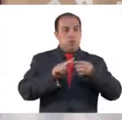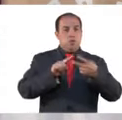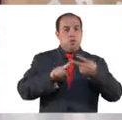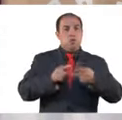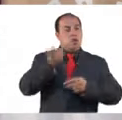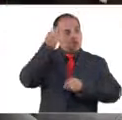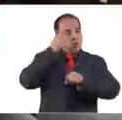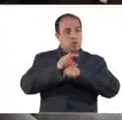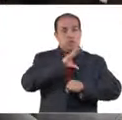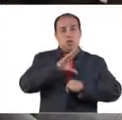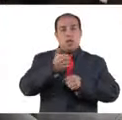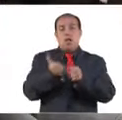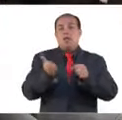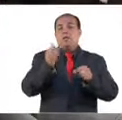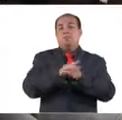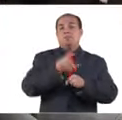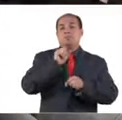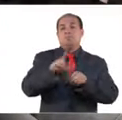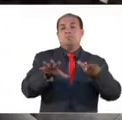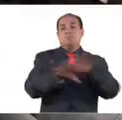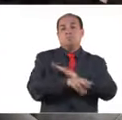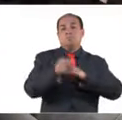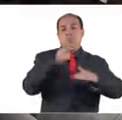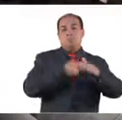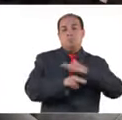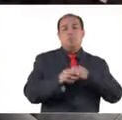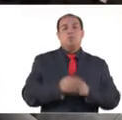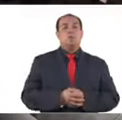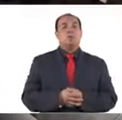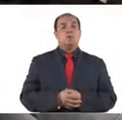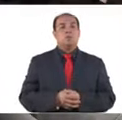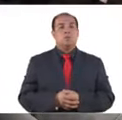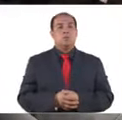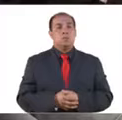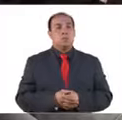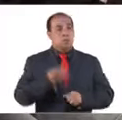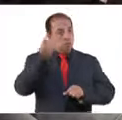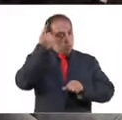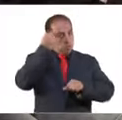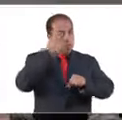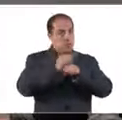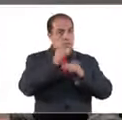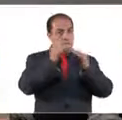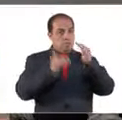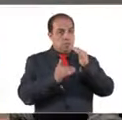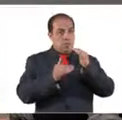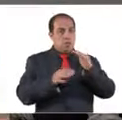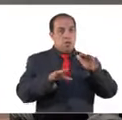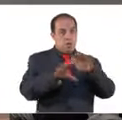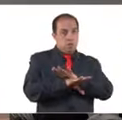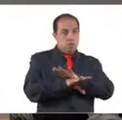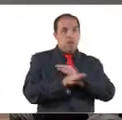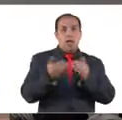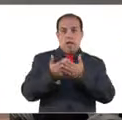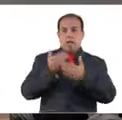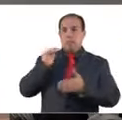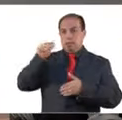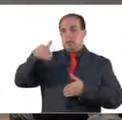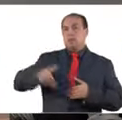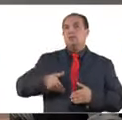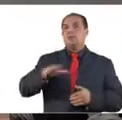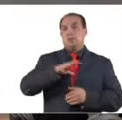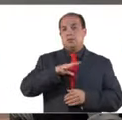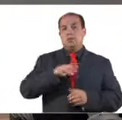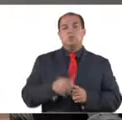Administración. Ah, ¿también el subdirector de operación fue cambiado? En su momento, cuando fue el accidente.